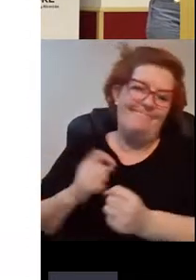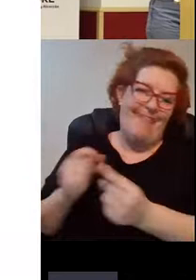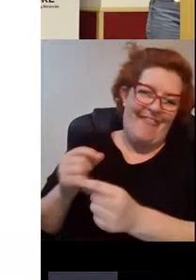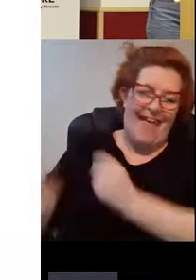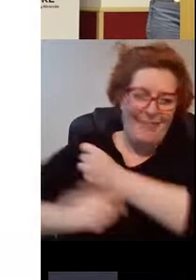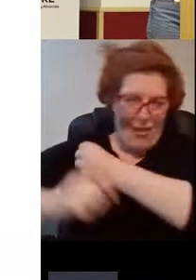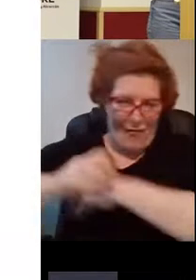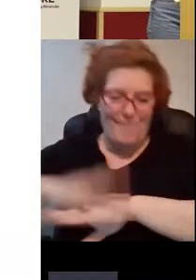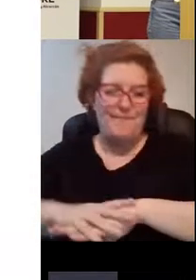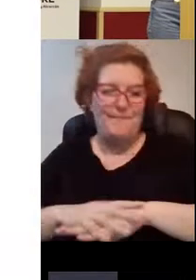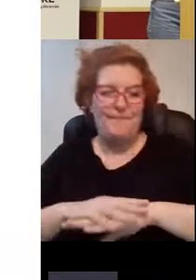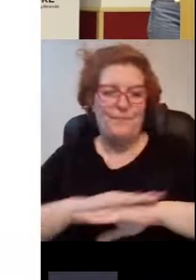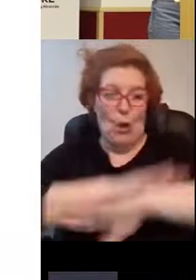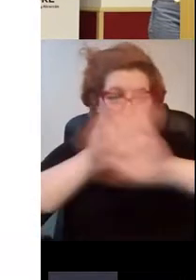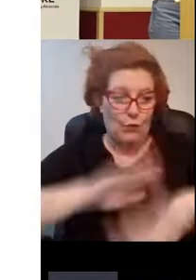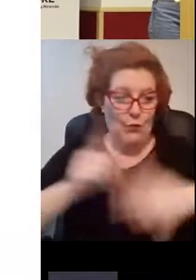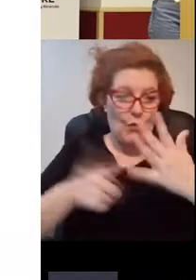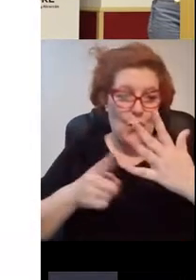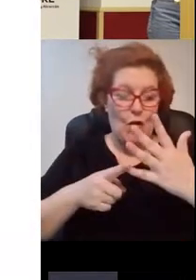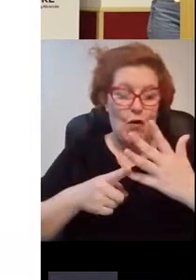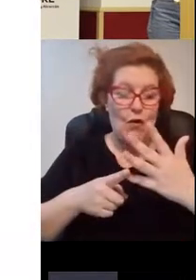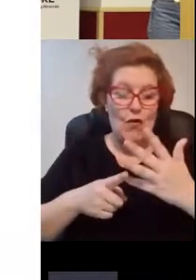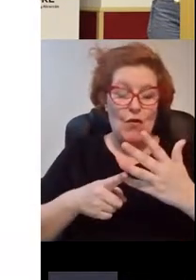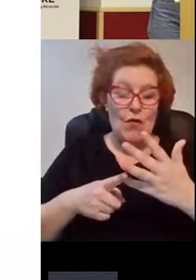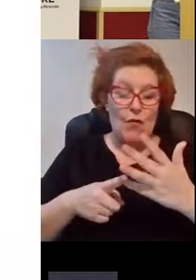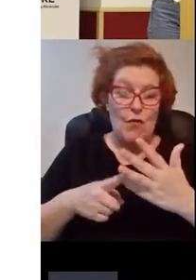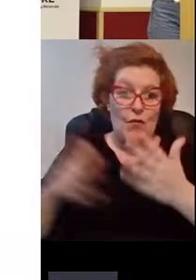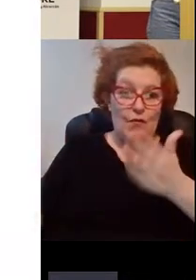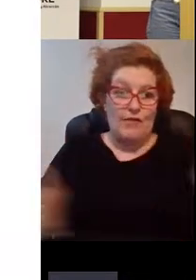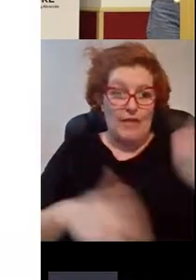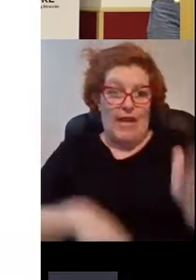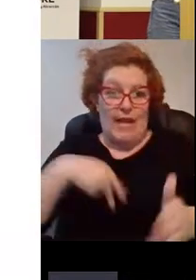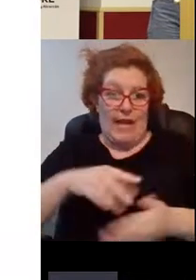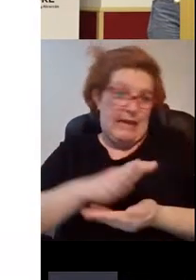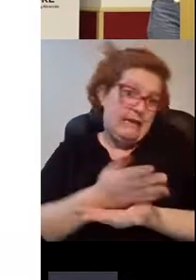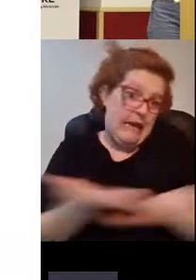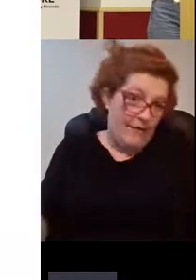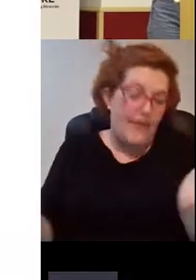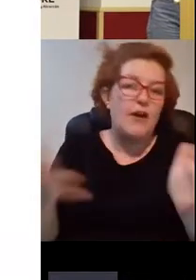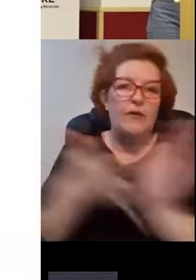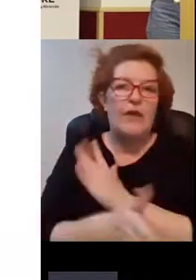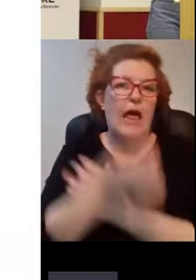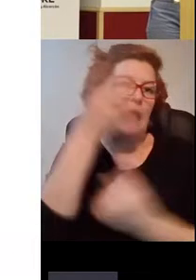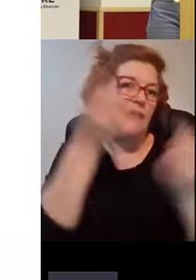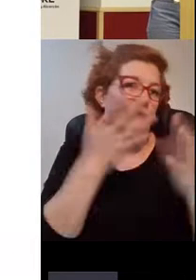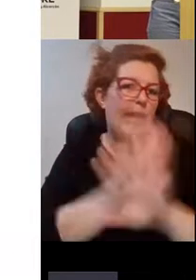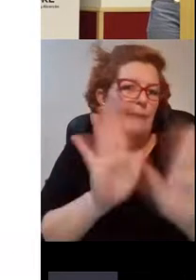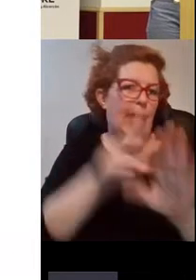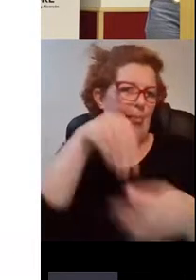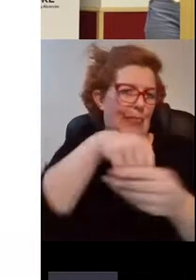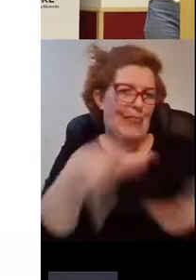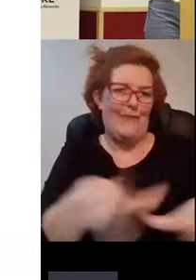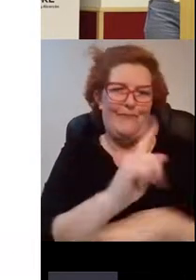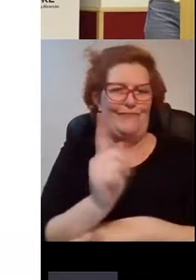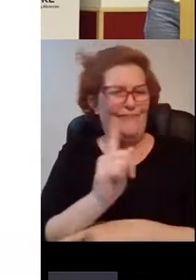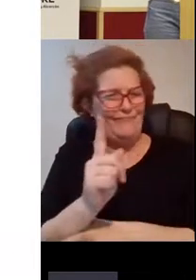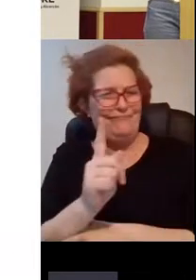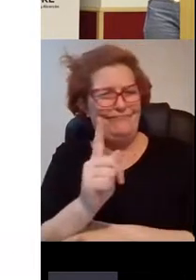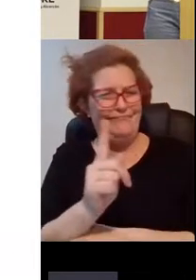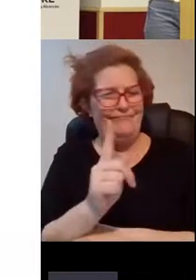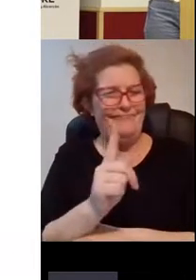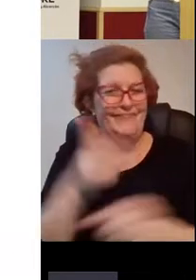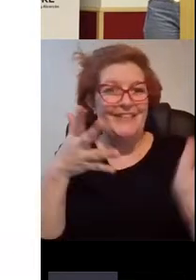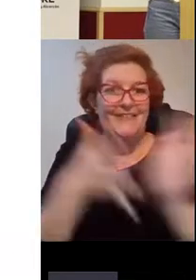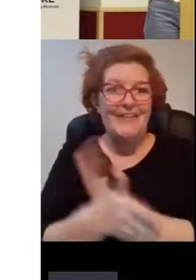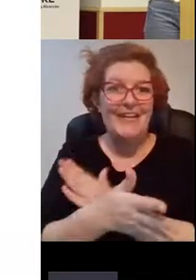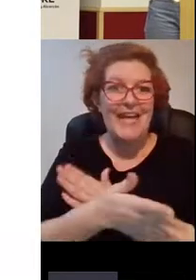Por último, la fase de generalización implica que la actividad no puede quedarse solamente en el aula. Con lo cual, durante